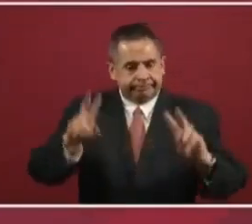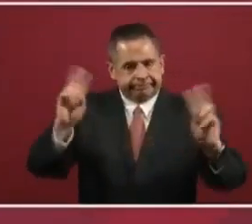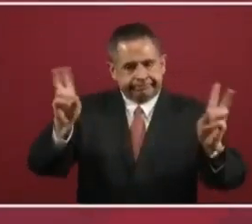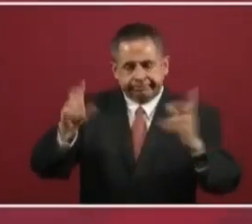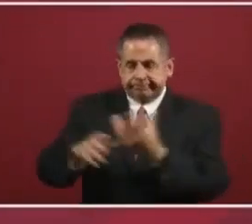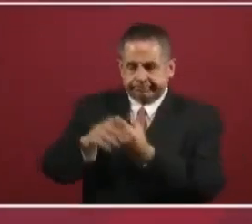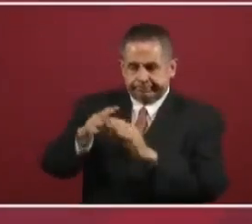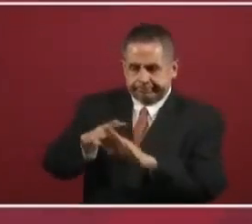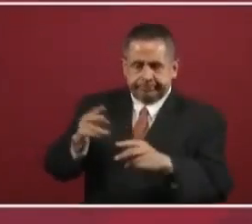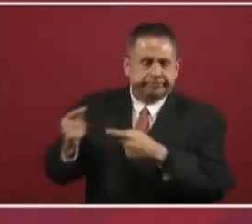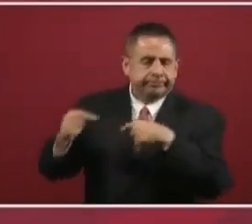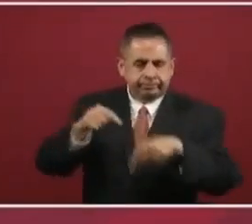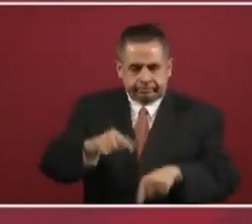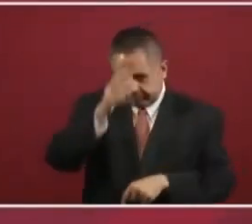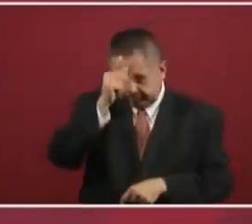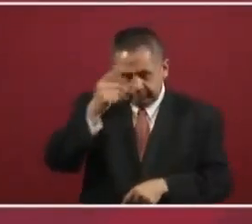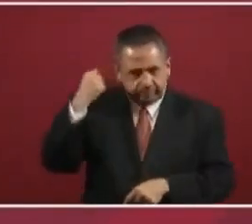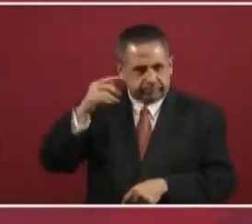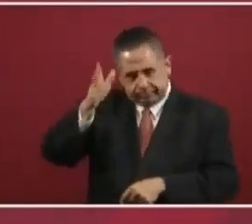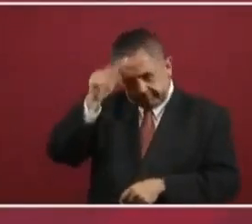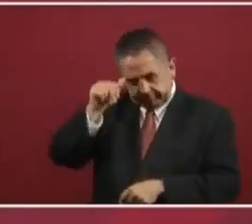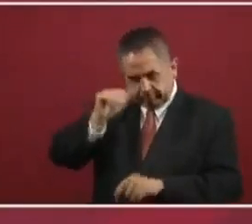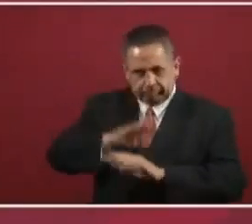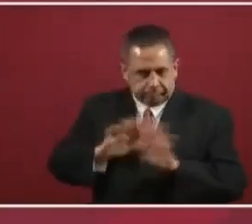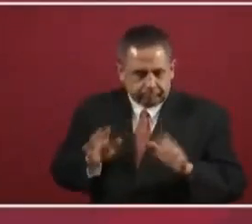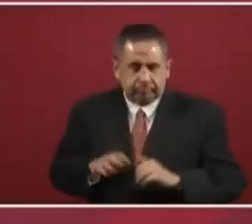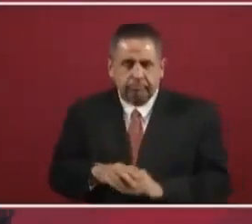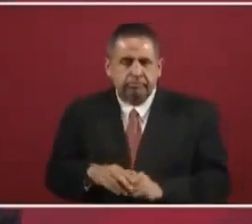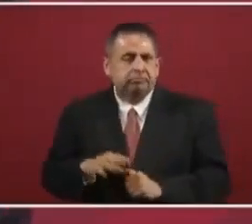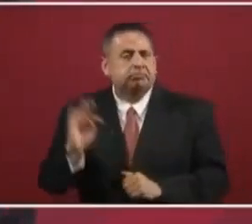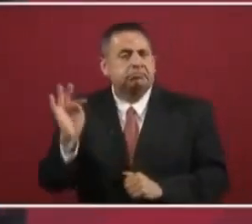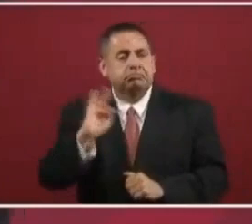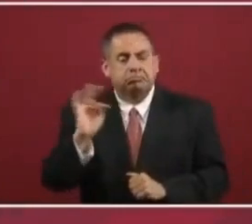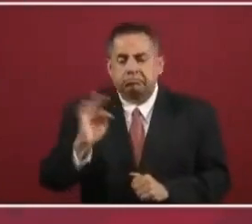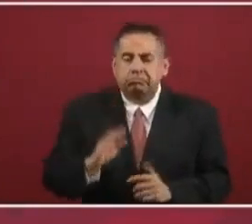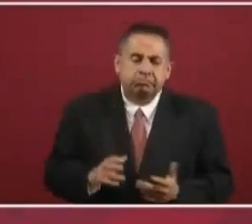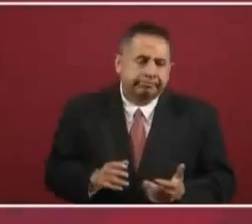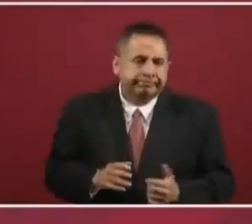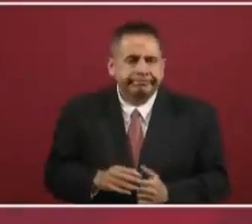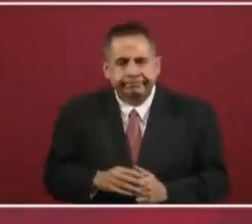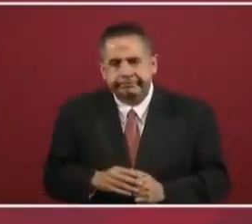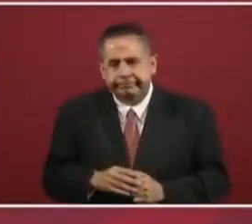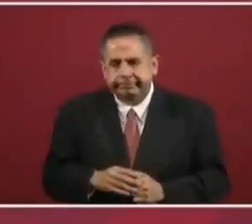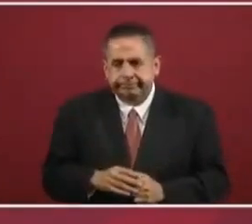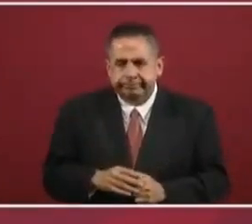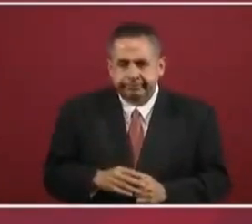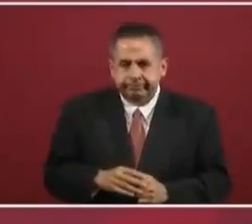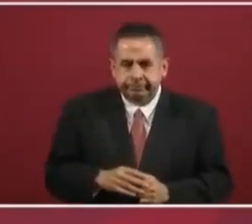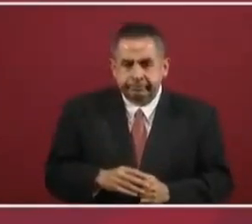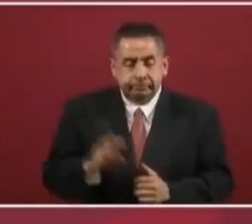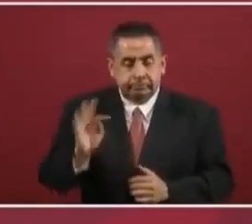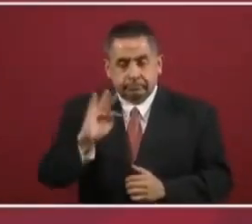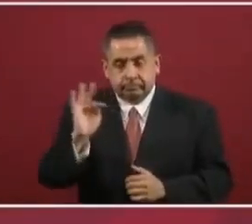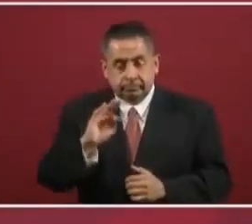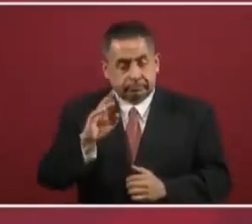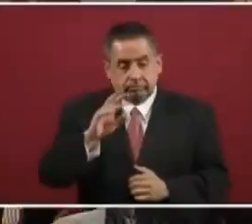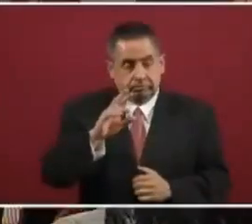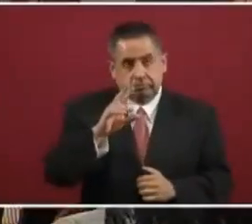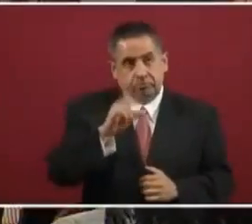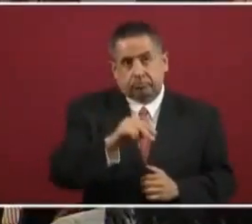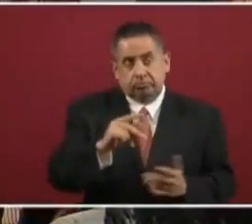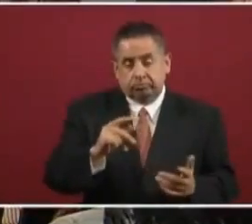tema migratorio En eso quedamos puede ser que no esté o mejor dicho no va a